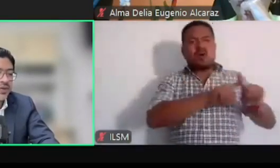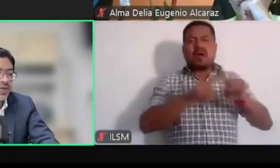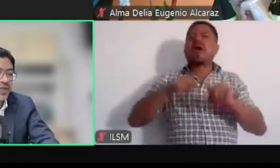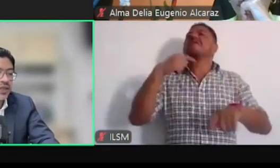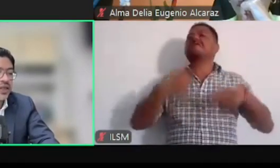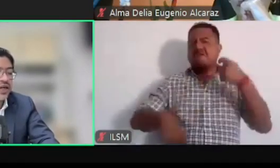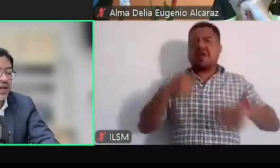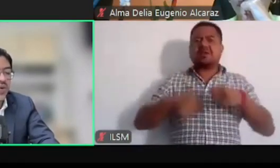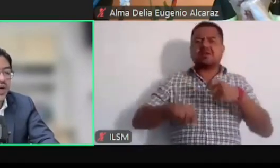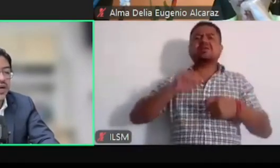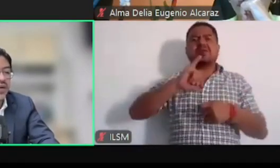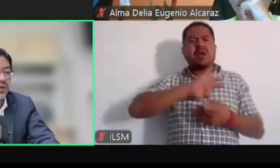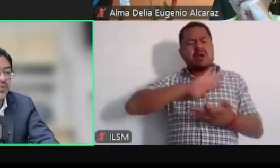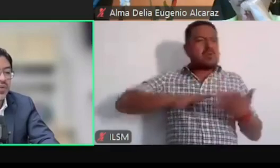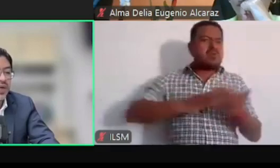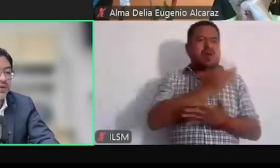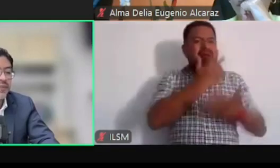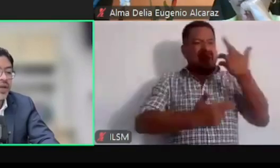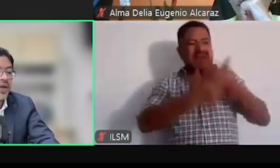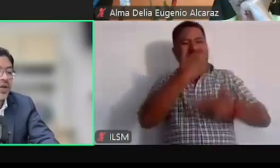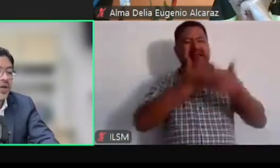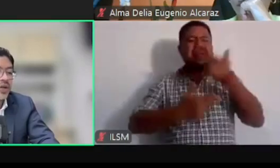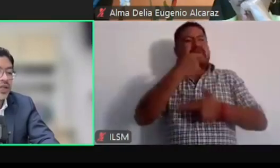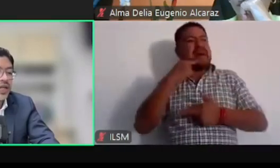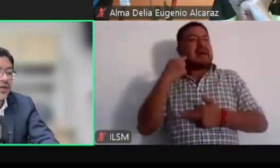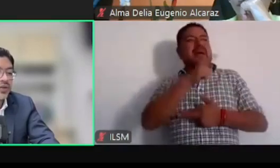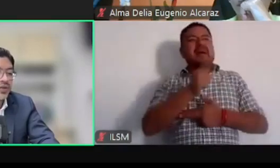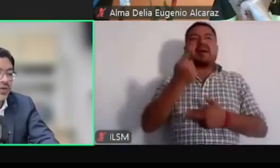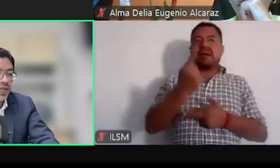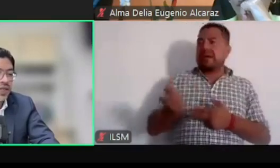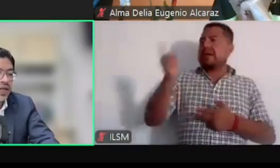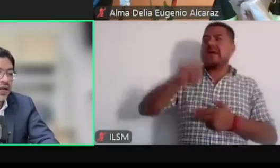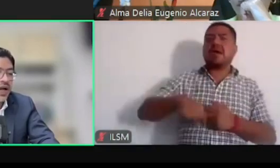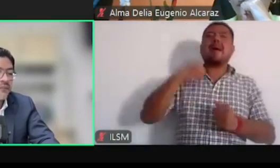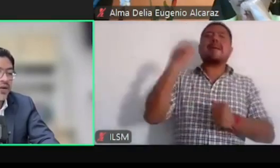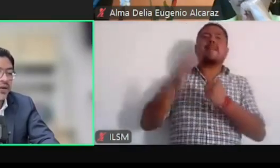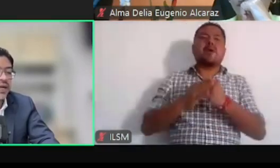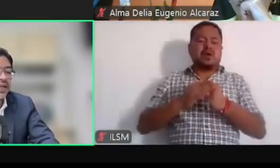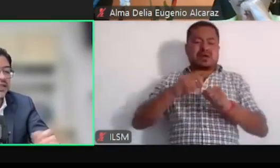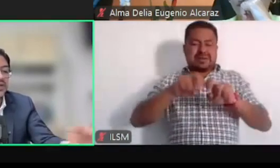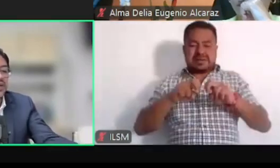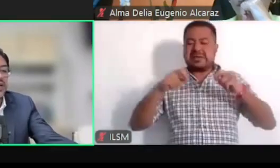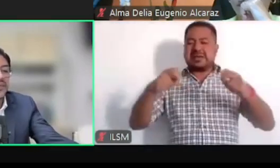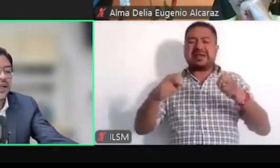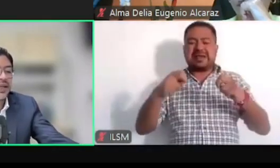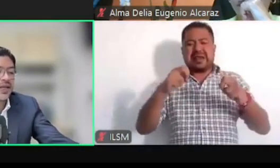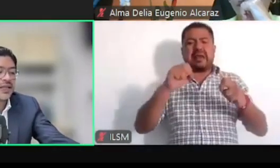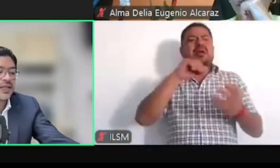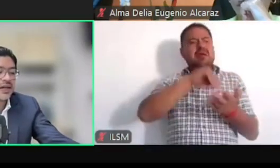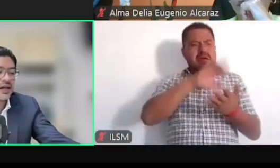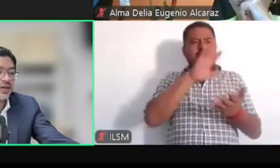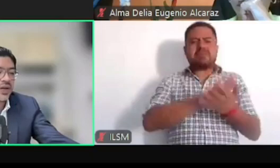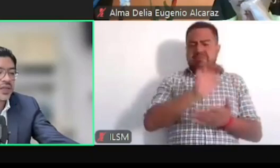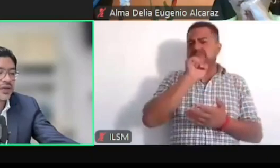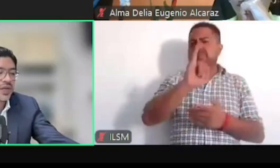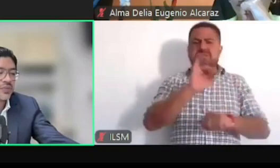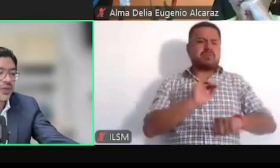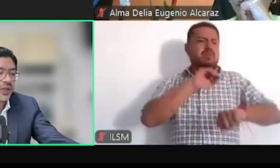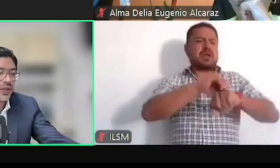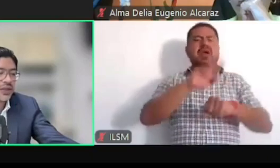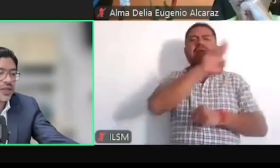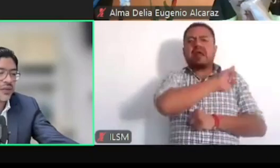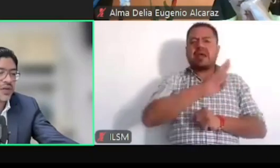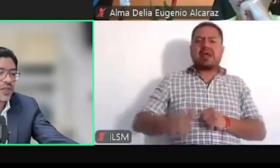estima procedente revocar el acuerdo impugnado y ordenar al consejo general apruebe el registro de la planilla lista de regidurías